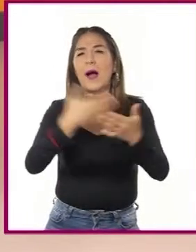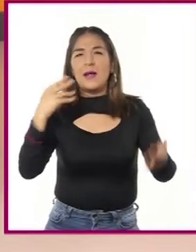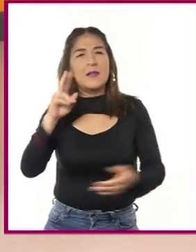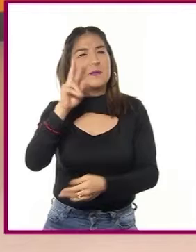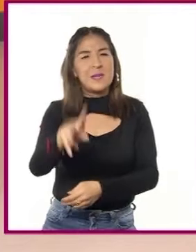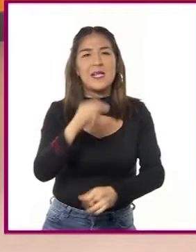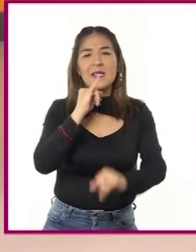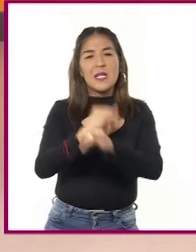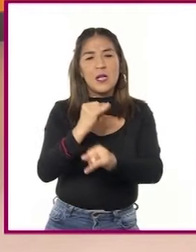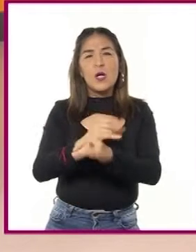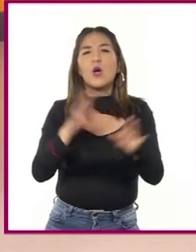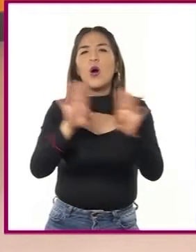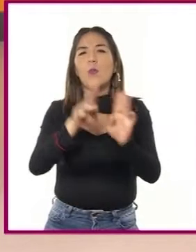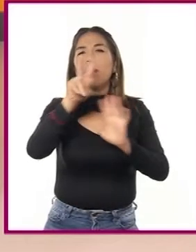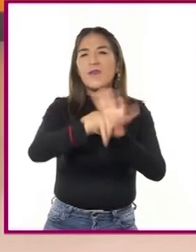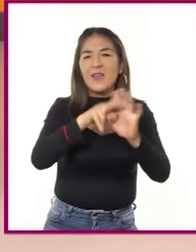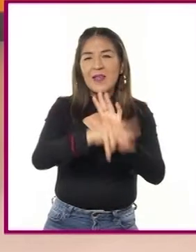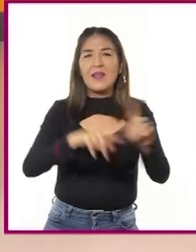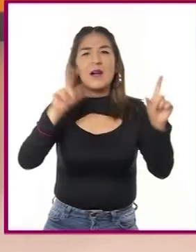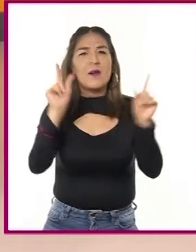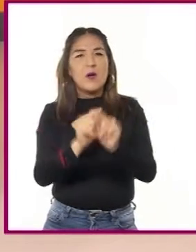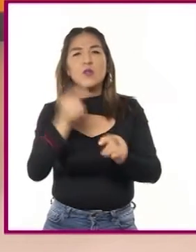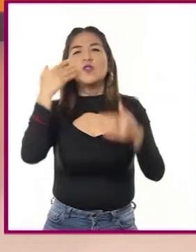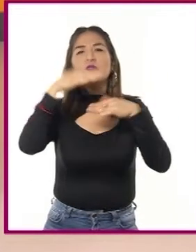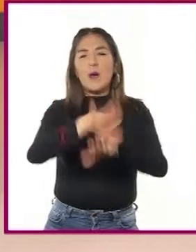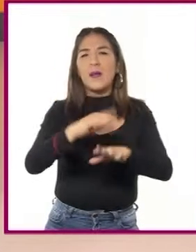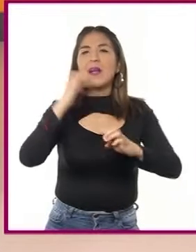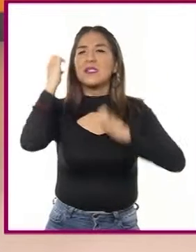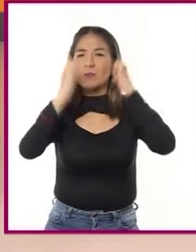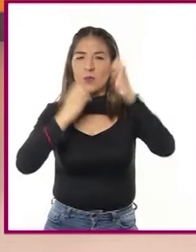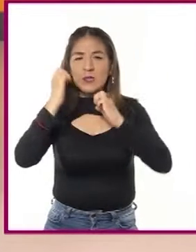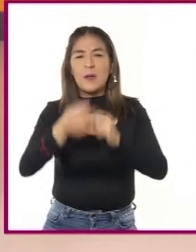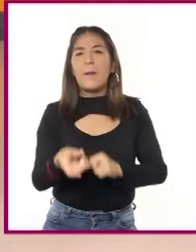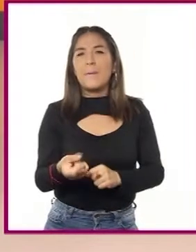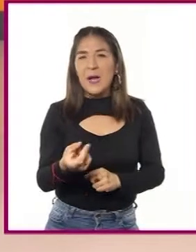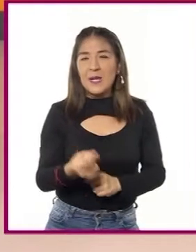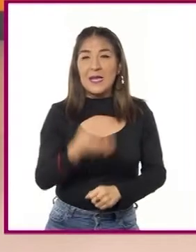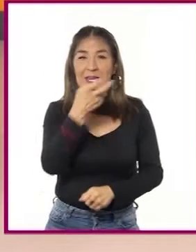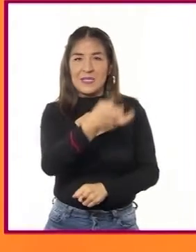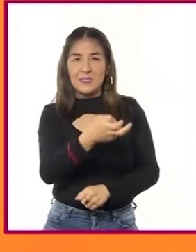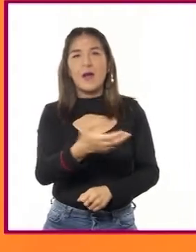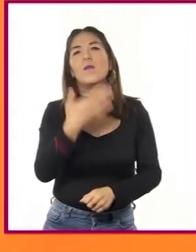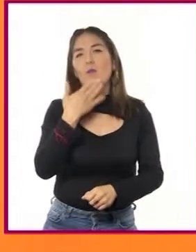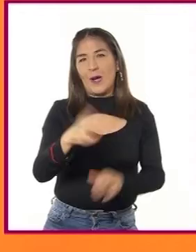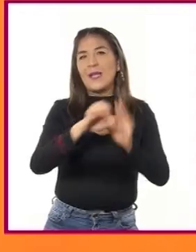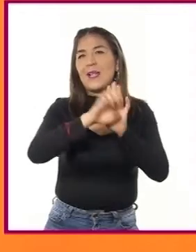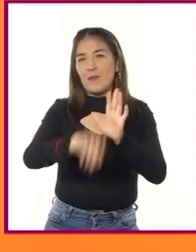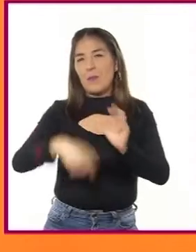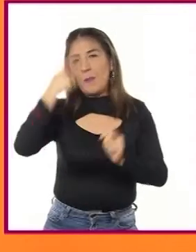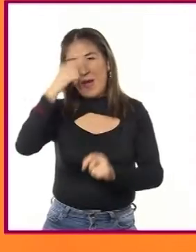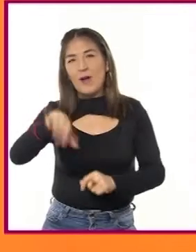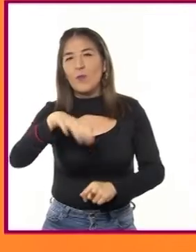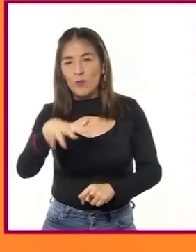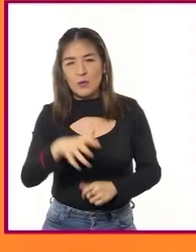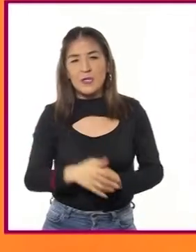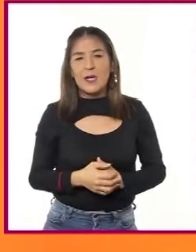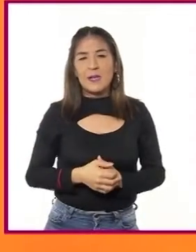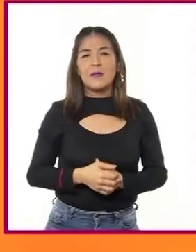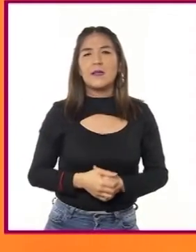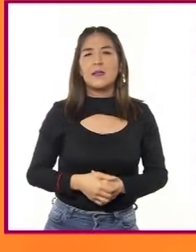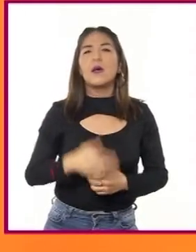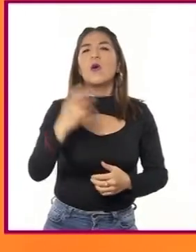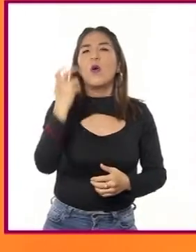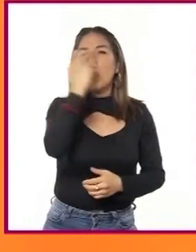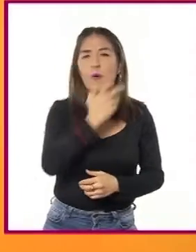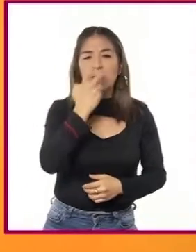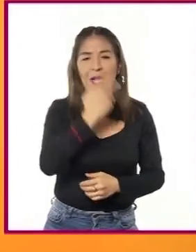internet documentales sobre exposiciones caninas? Pues ese es un buen ejemplo. Orales. Esta